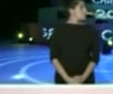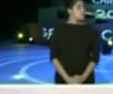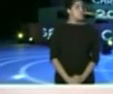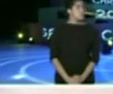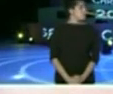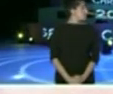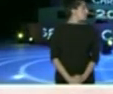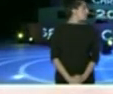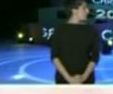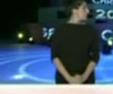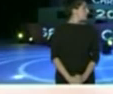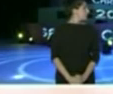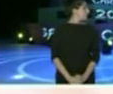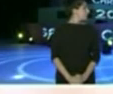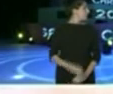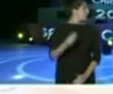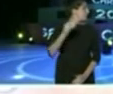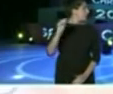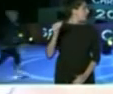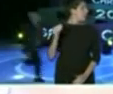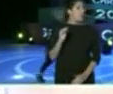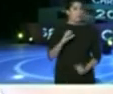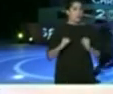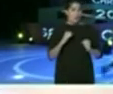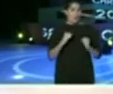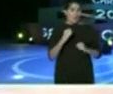Vamos a darle tiempo, que es joven, pero tiene que correr, ¿eh? Desde luego que sí.